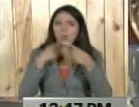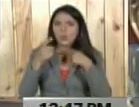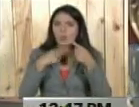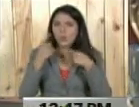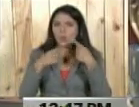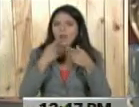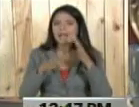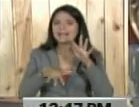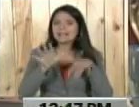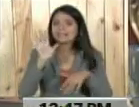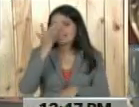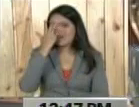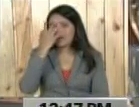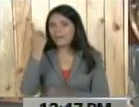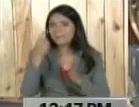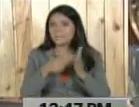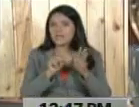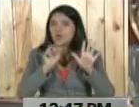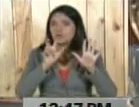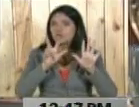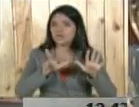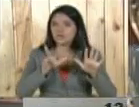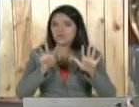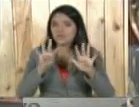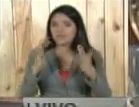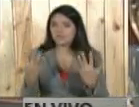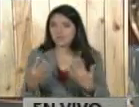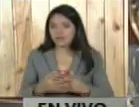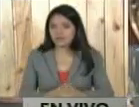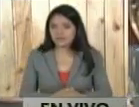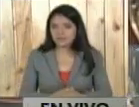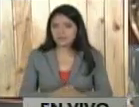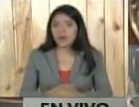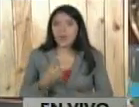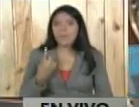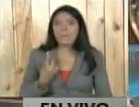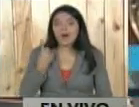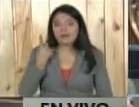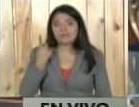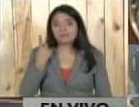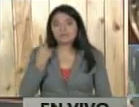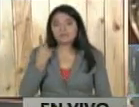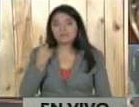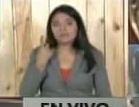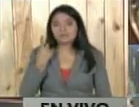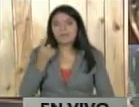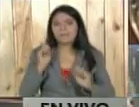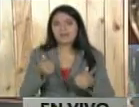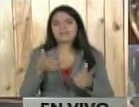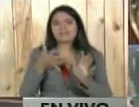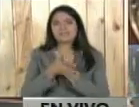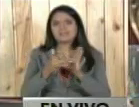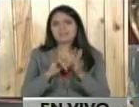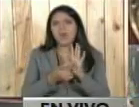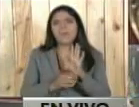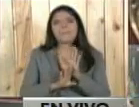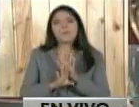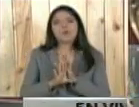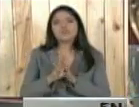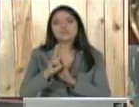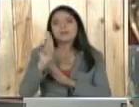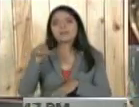Angostura del 15 de febrero de 1819, y allí por primera vez se esgrime el concepto de prosperidad